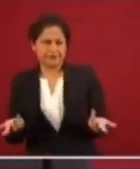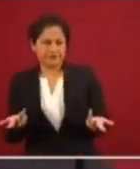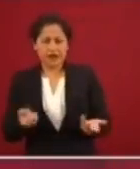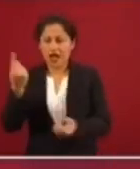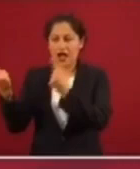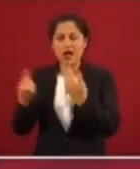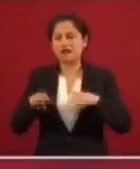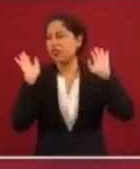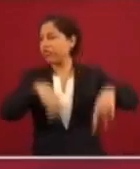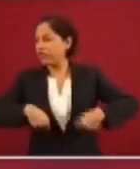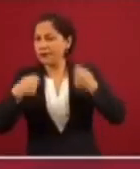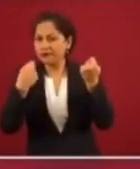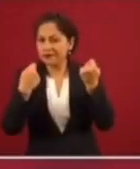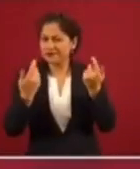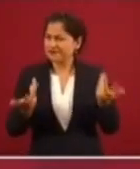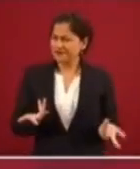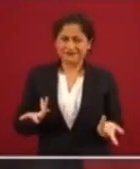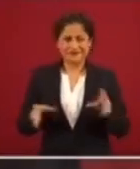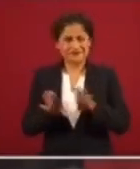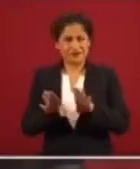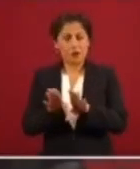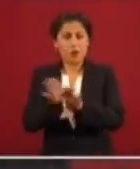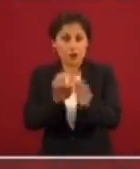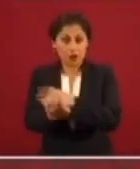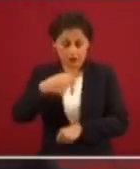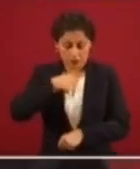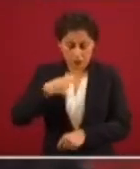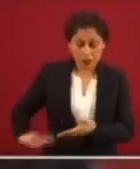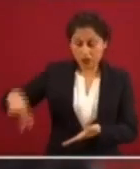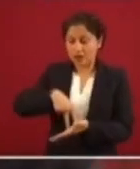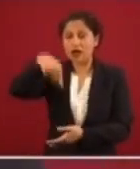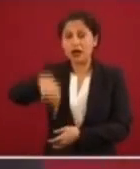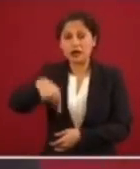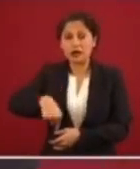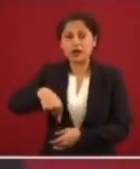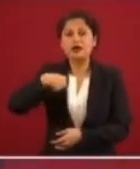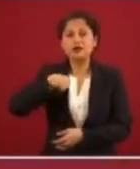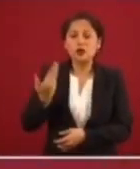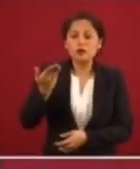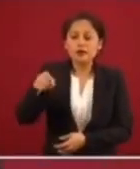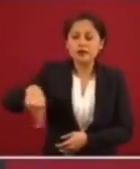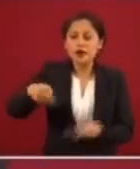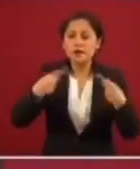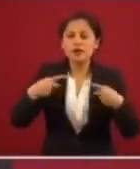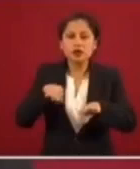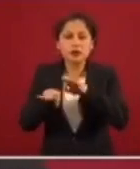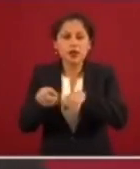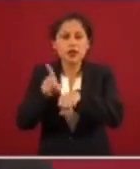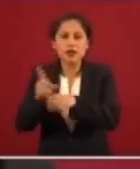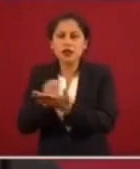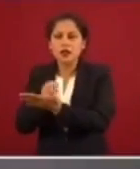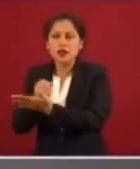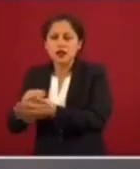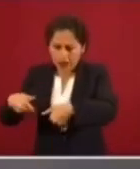no voy a estar yo aquí pidiendo al que vive el día que se vaya a su casa y yo no aporto nada.